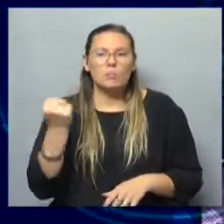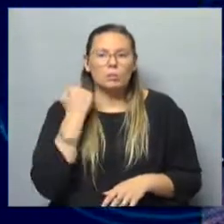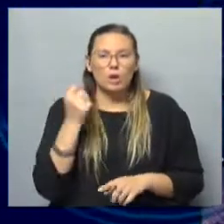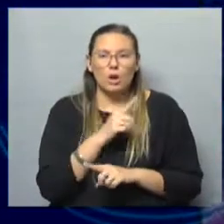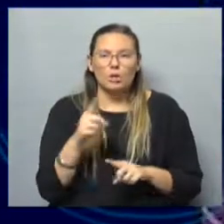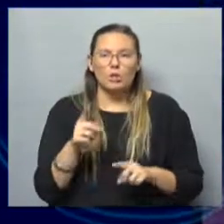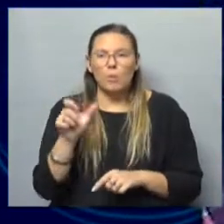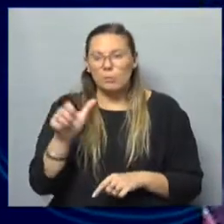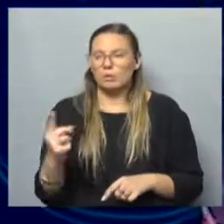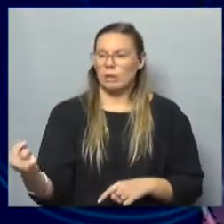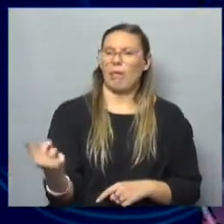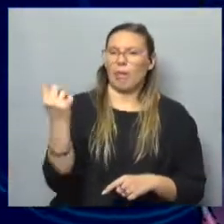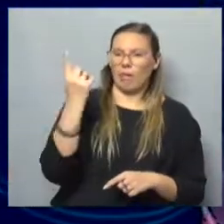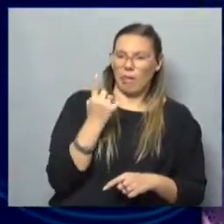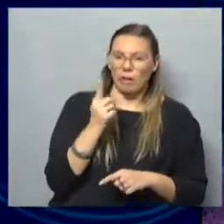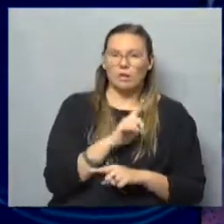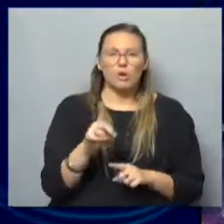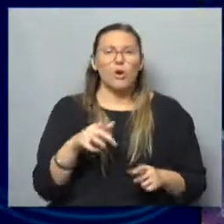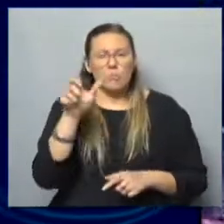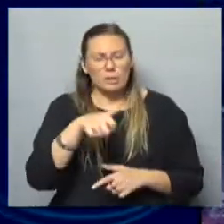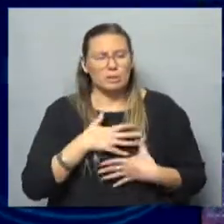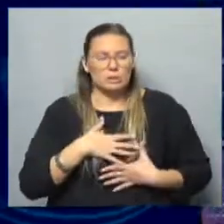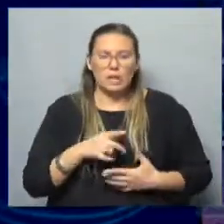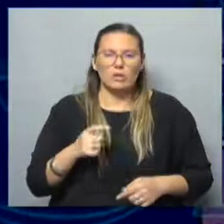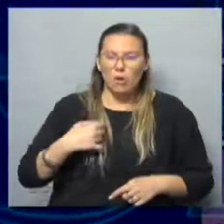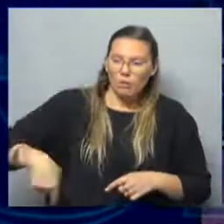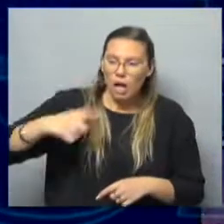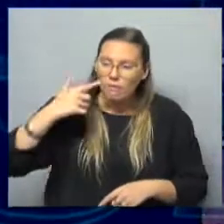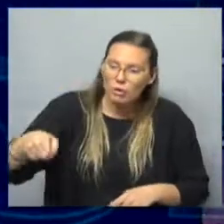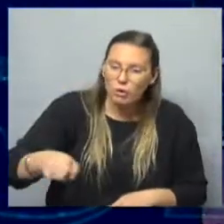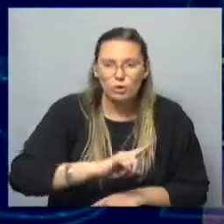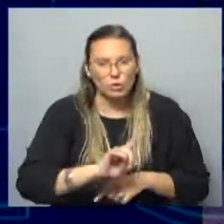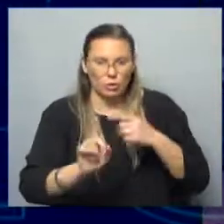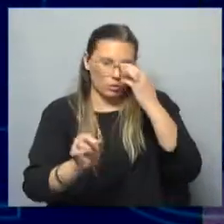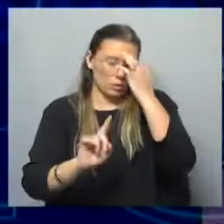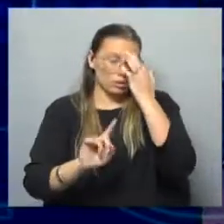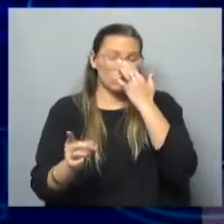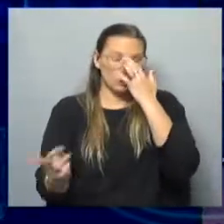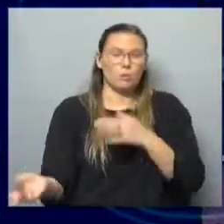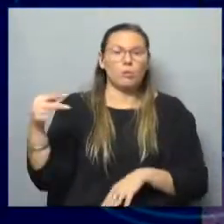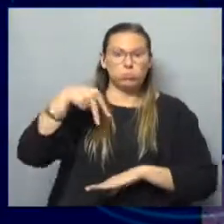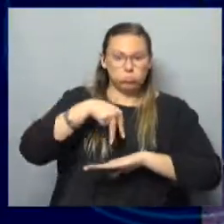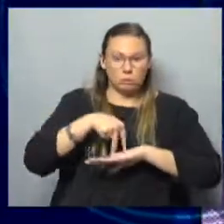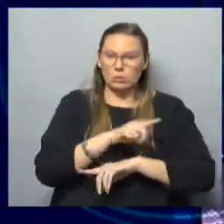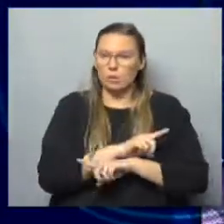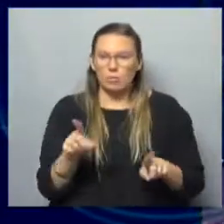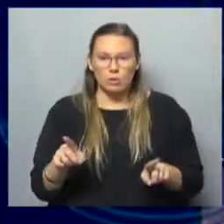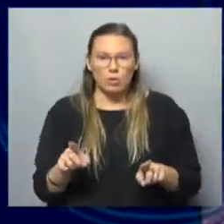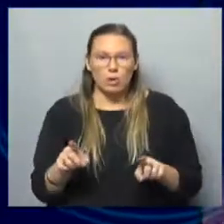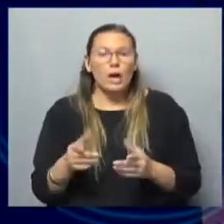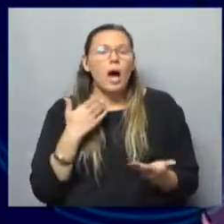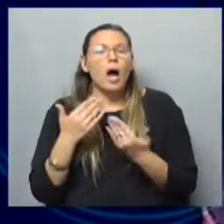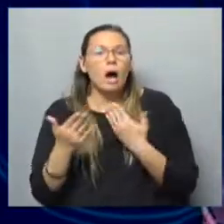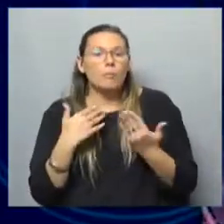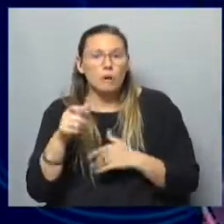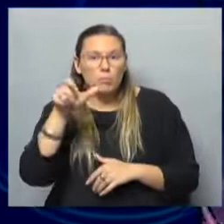hacemos pasar a nadie, no hacemos pasar mal a nadie. No bajan y dicen, a ver, vos, no hacemos subir al... Nos pone nervioso. No. Es conversamos